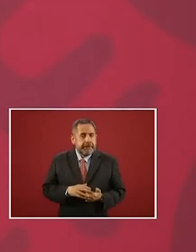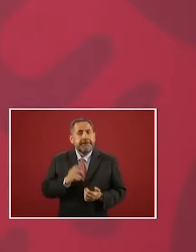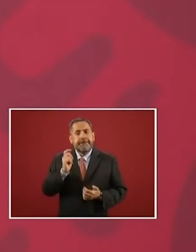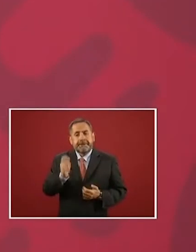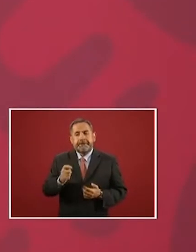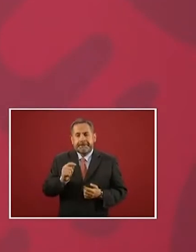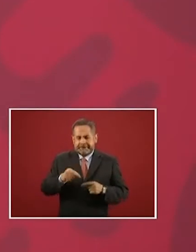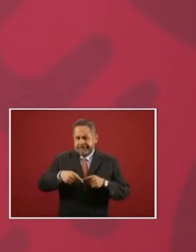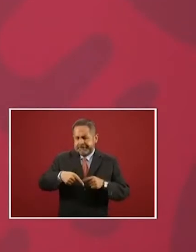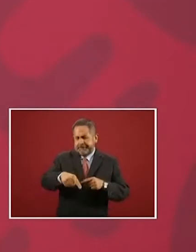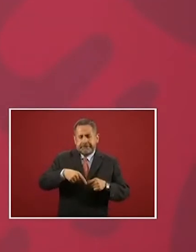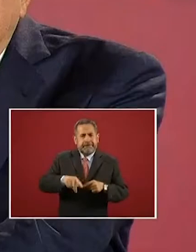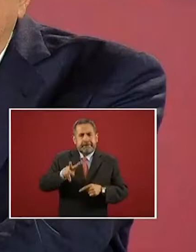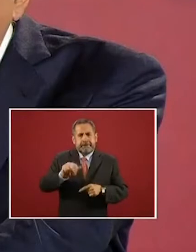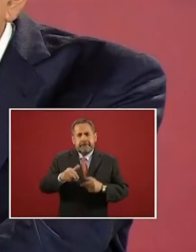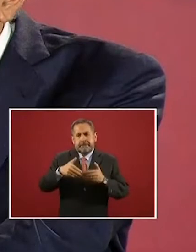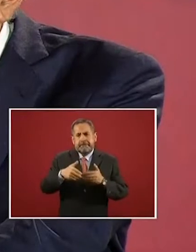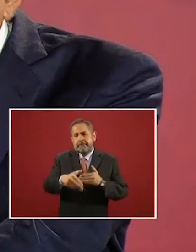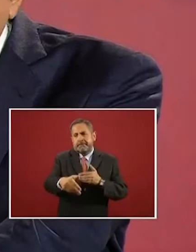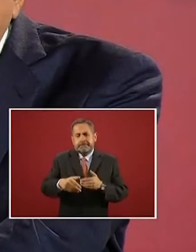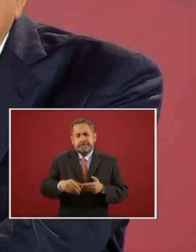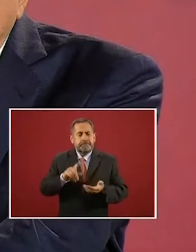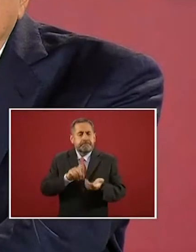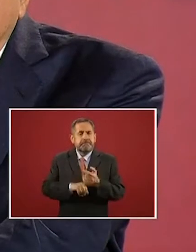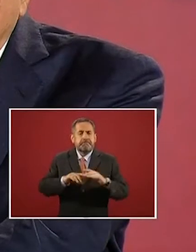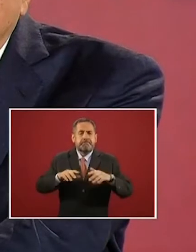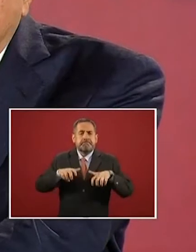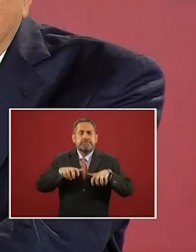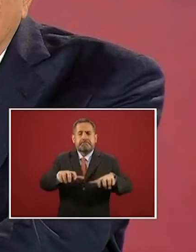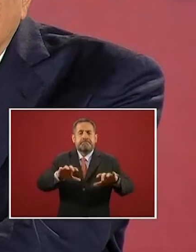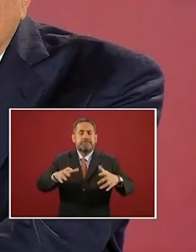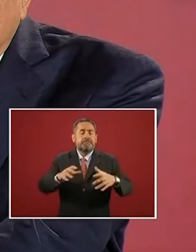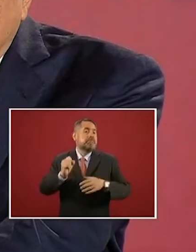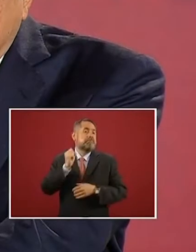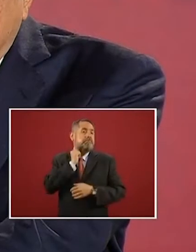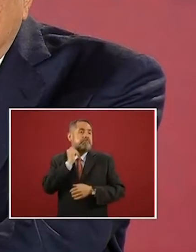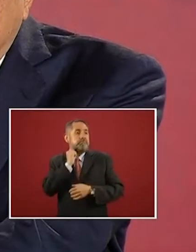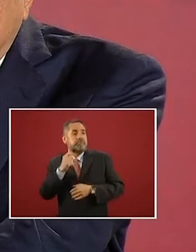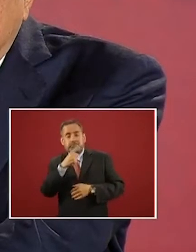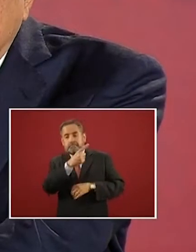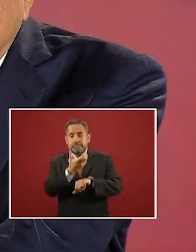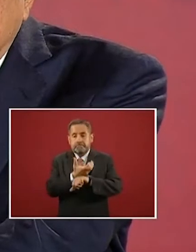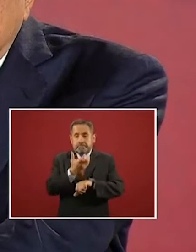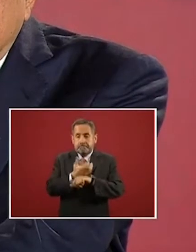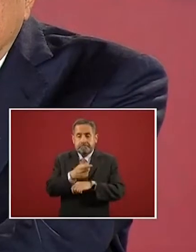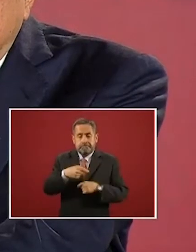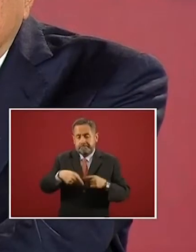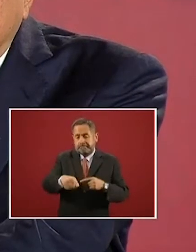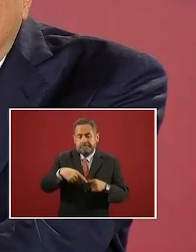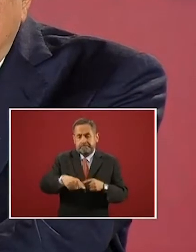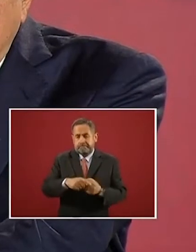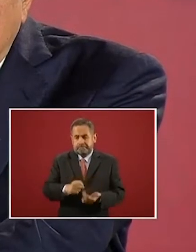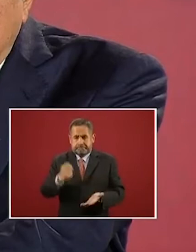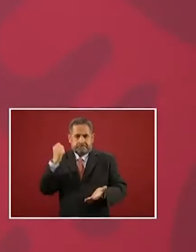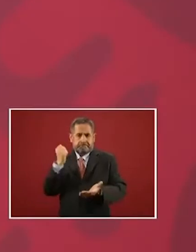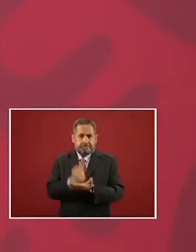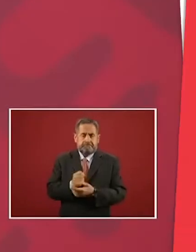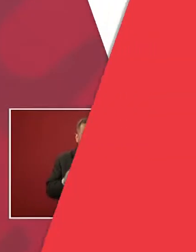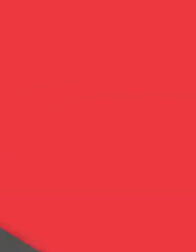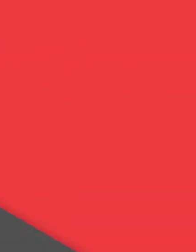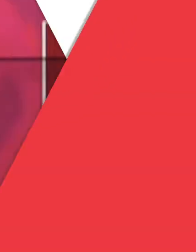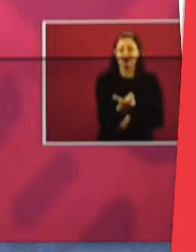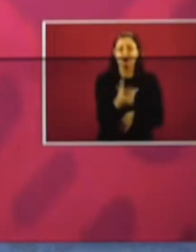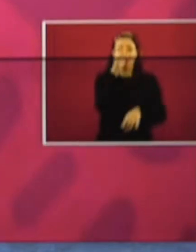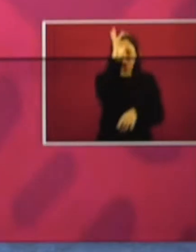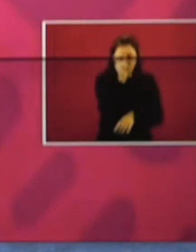a probarse en el pleno del senado de eeuu el tratado comercial